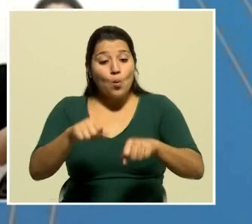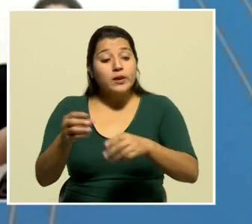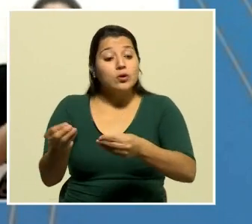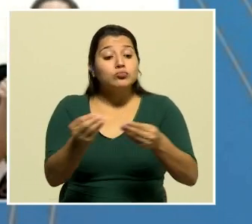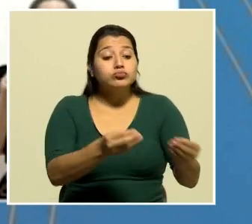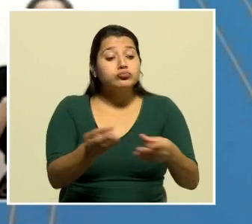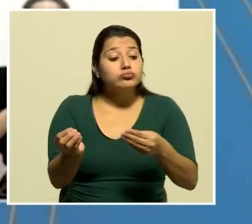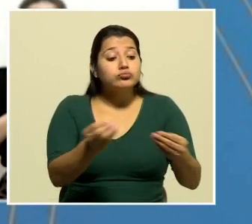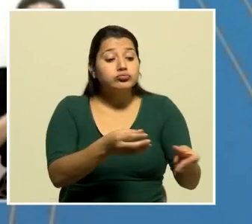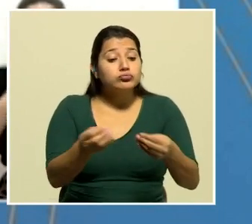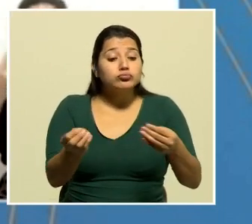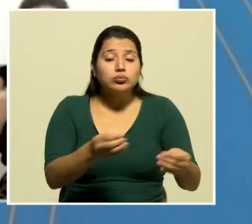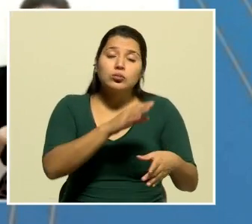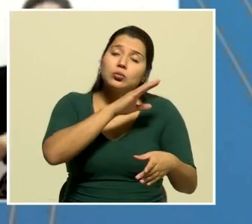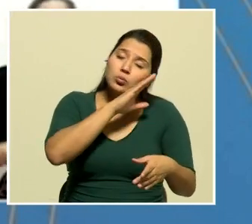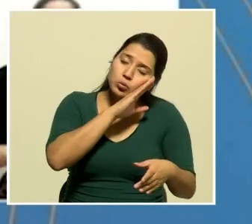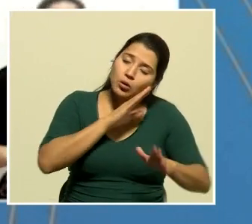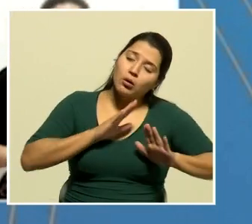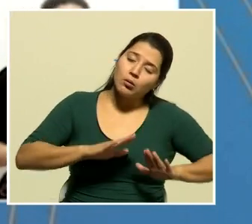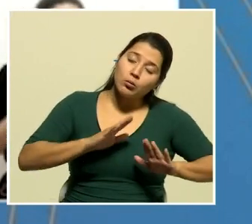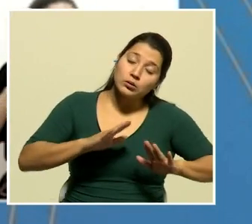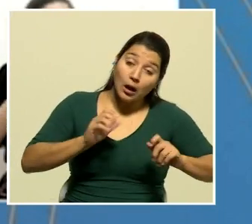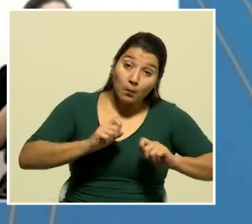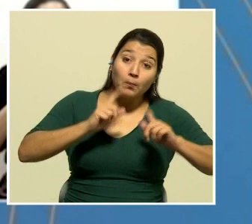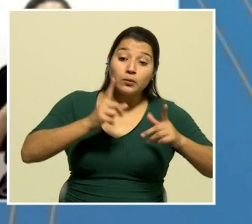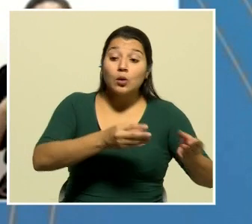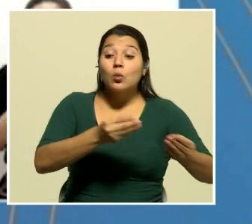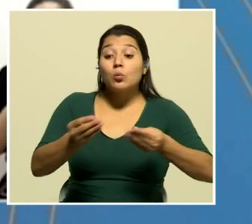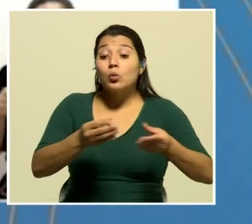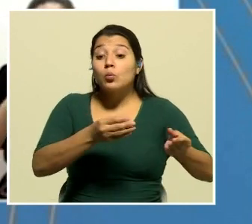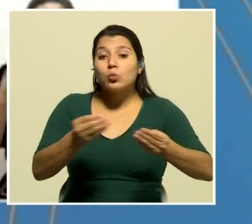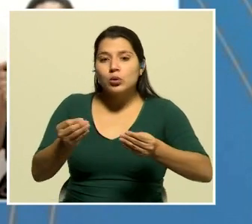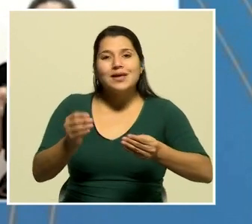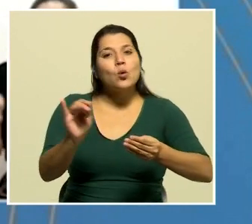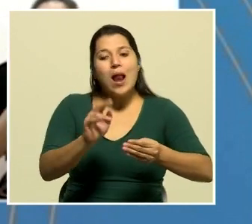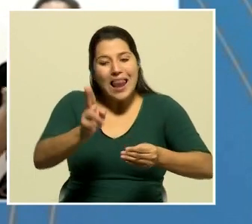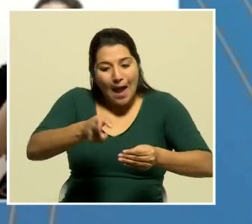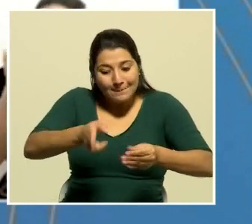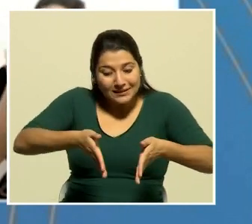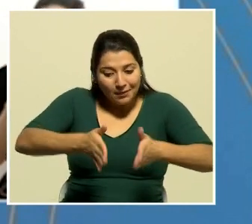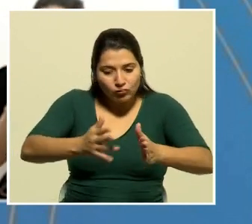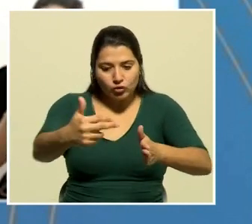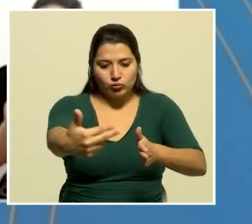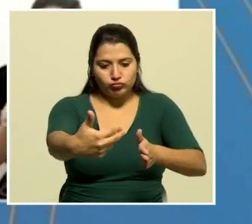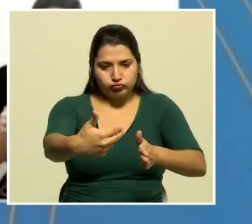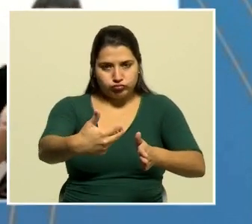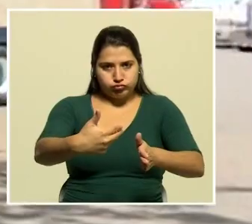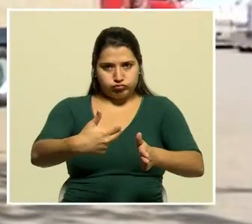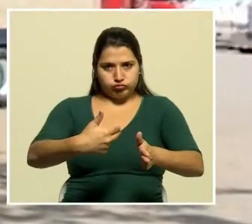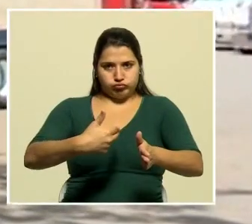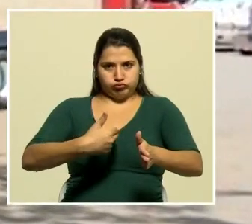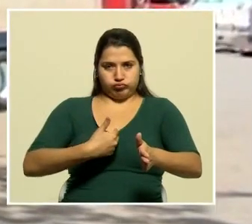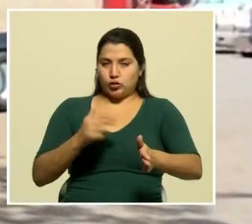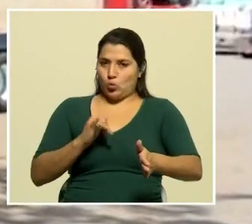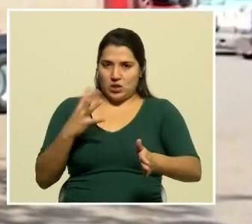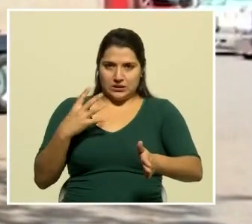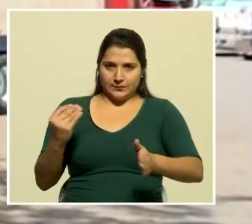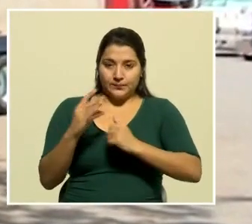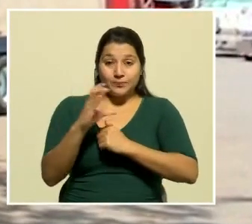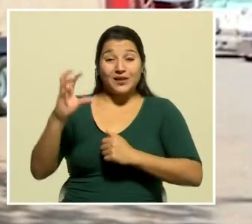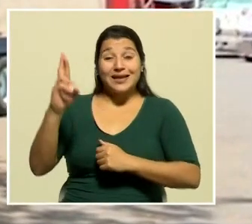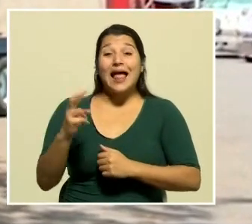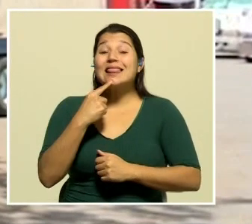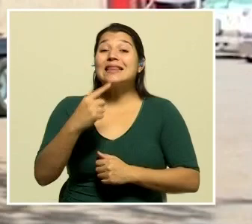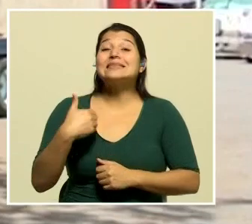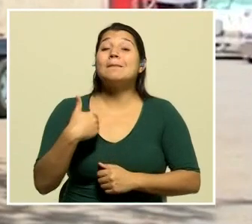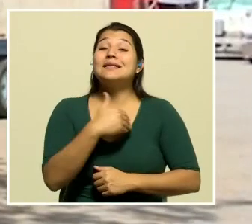a descansar y va a regresar por esa ruta fiscal controlada o tomar esa dirección. Según datos del Ministerio de